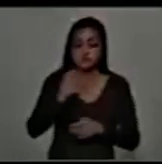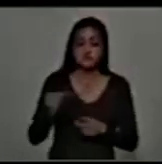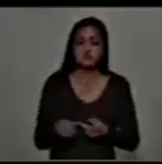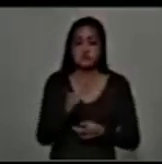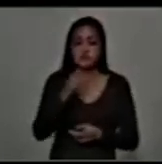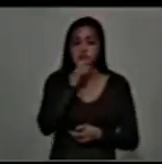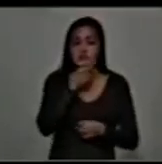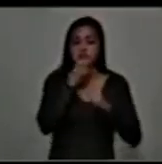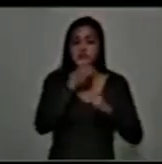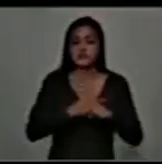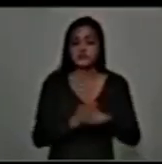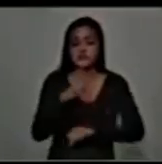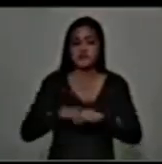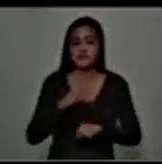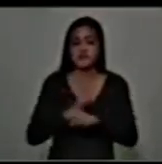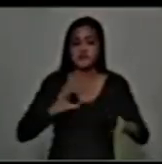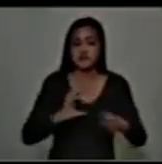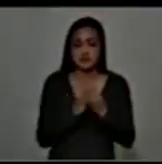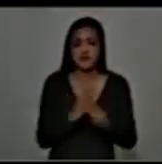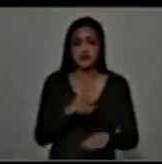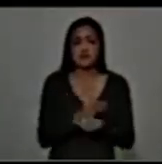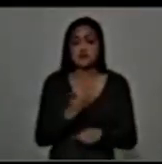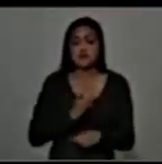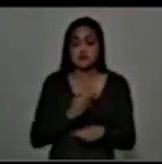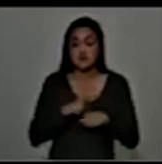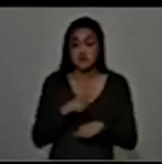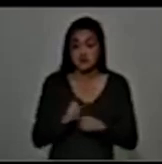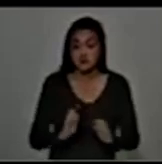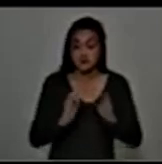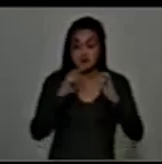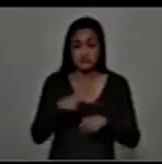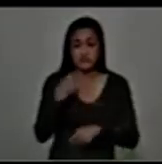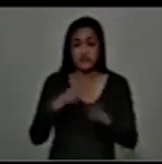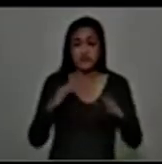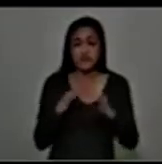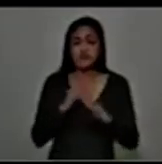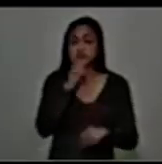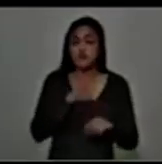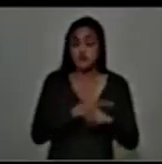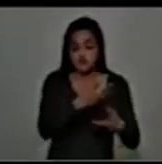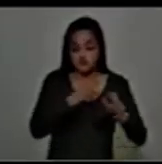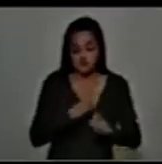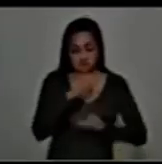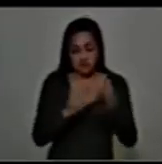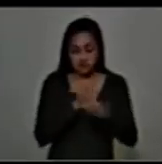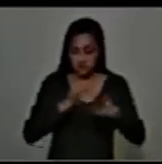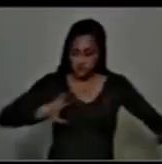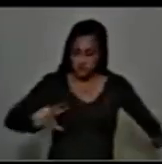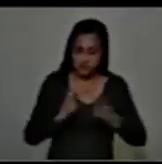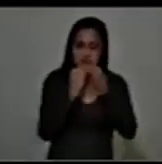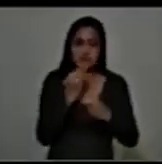sistema estatal. La información estructural de los inmuebles